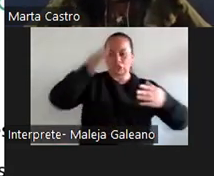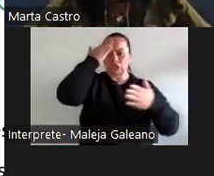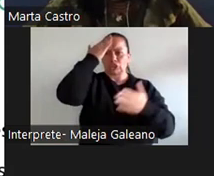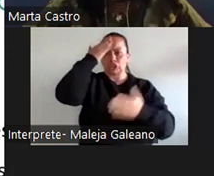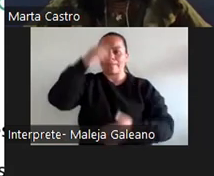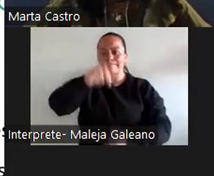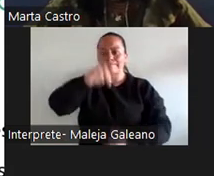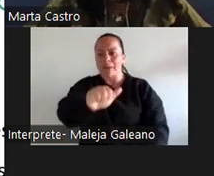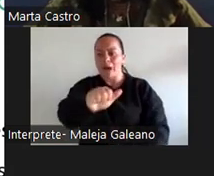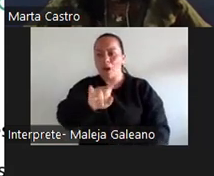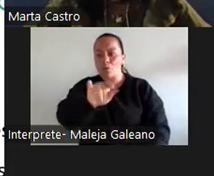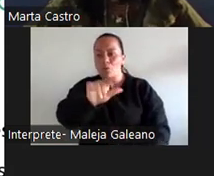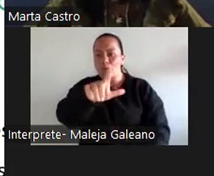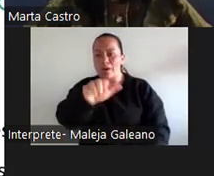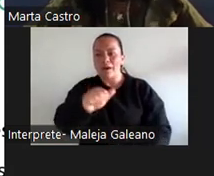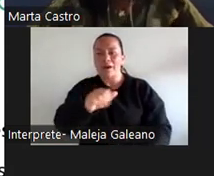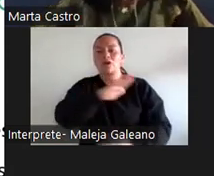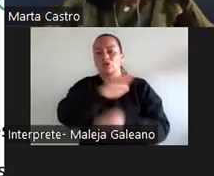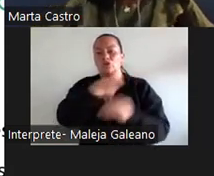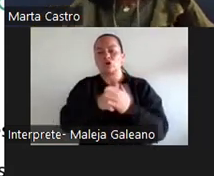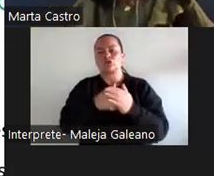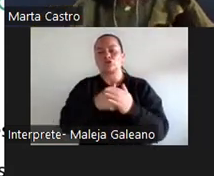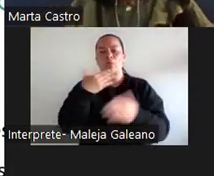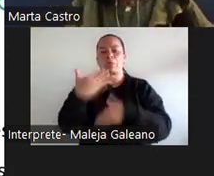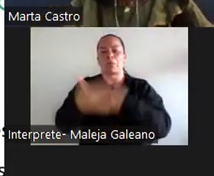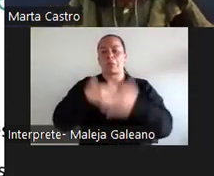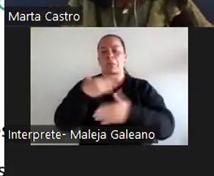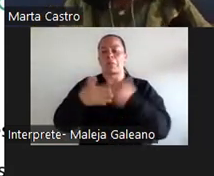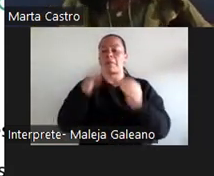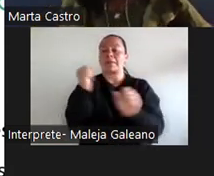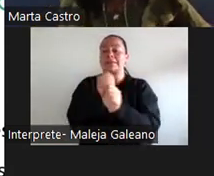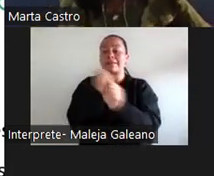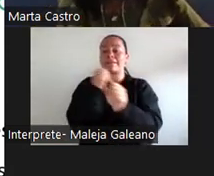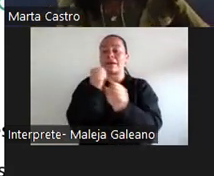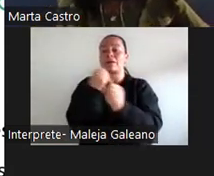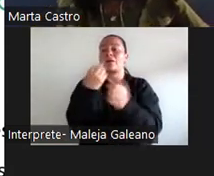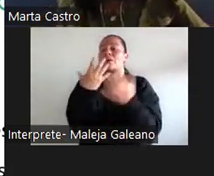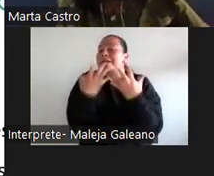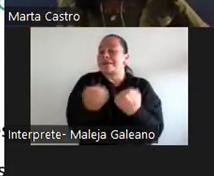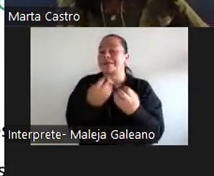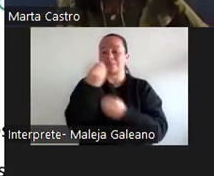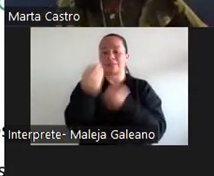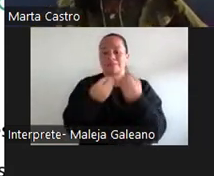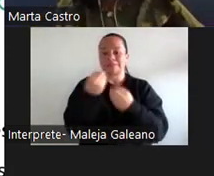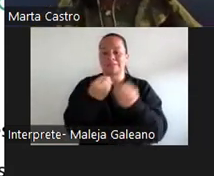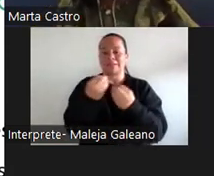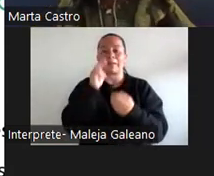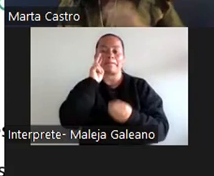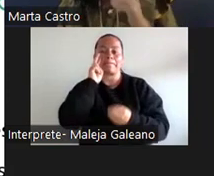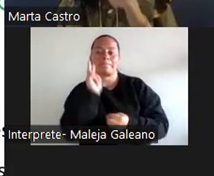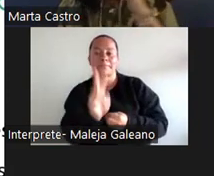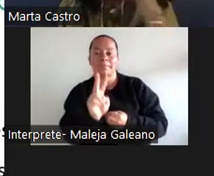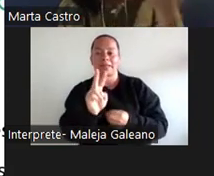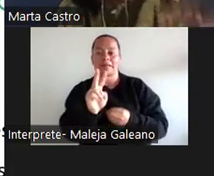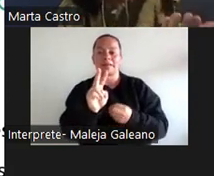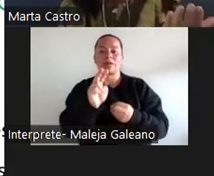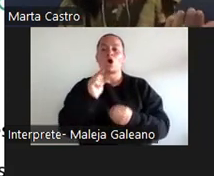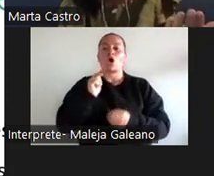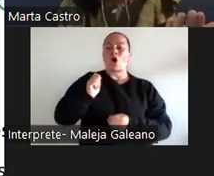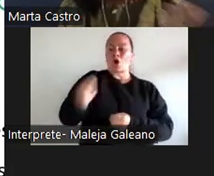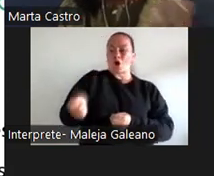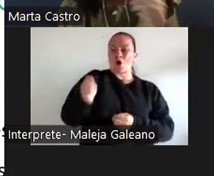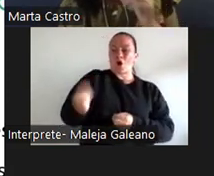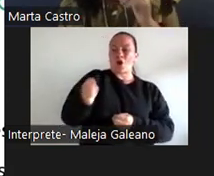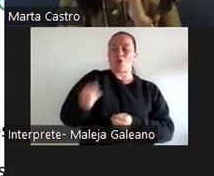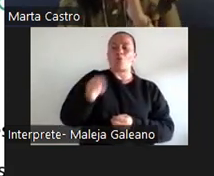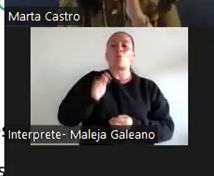desarrollar más más adelante Entonces en este trabajo que quisimos hacer quisimos mirar eh la corte Cuál es el punto de